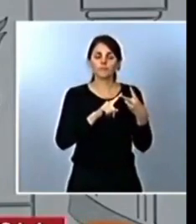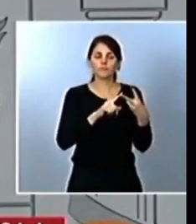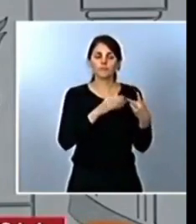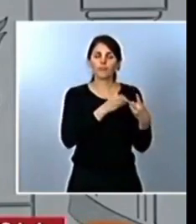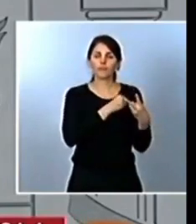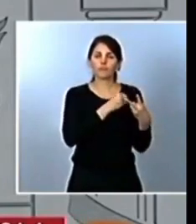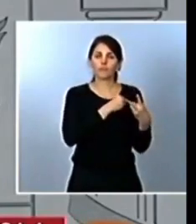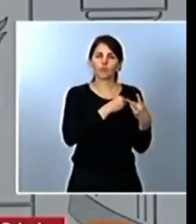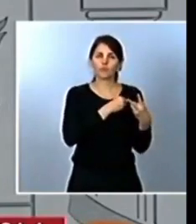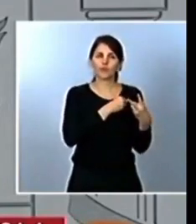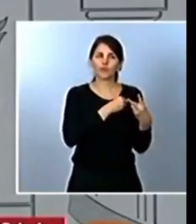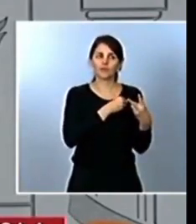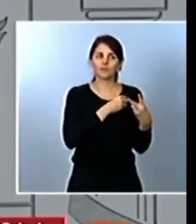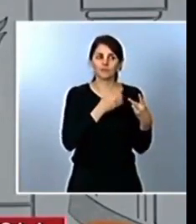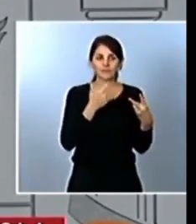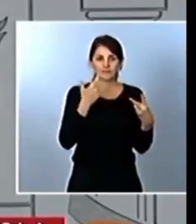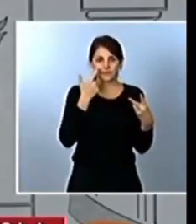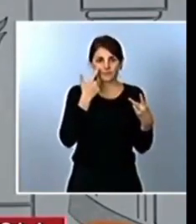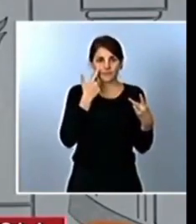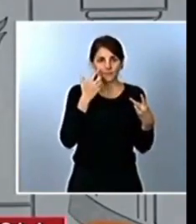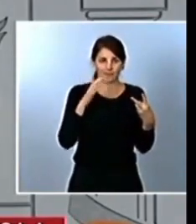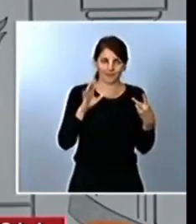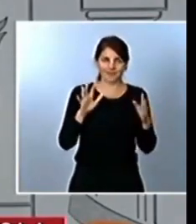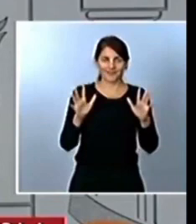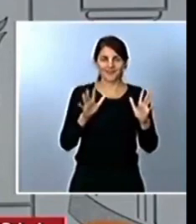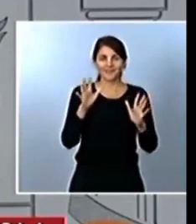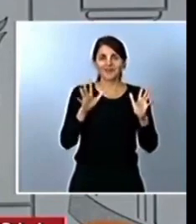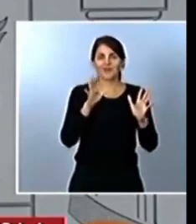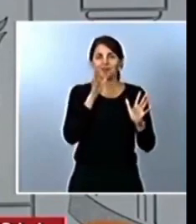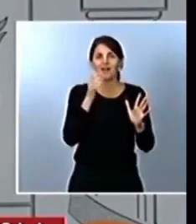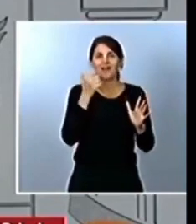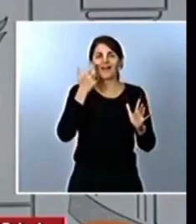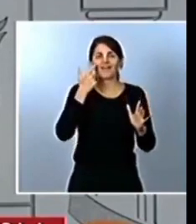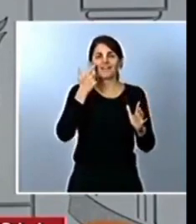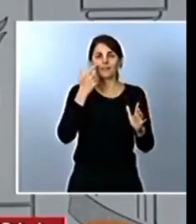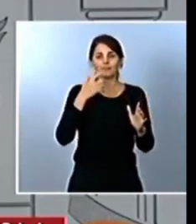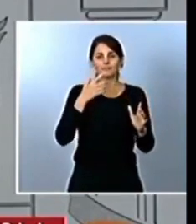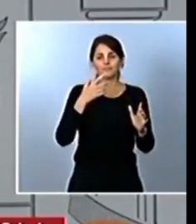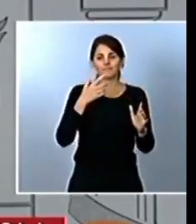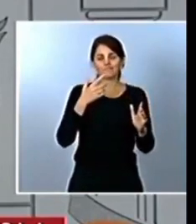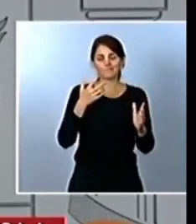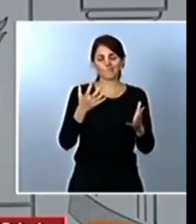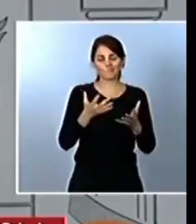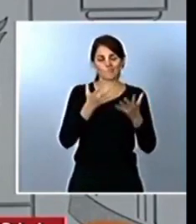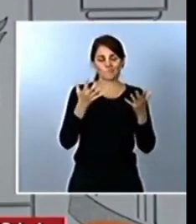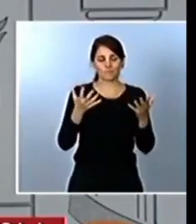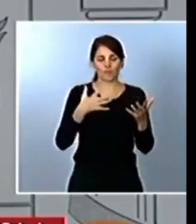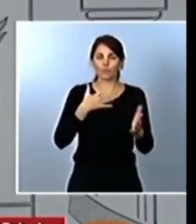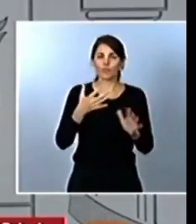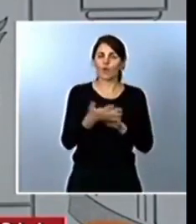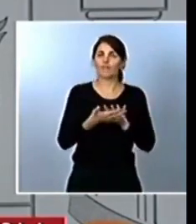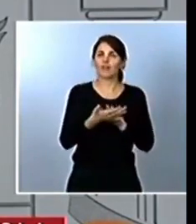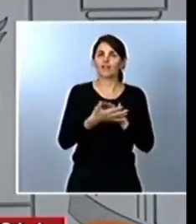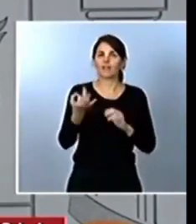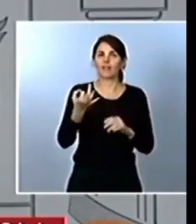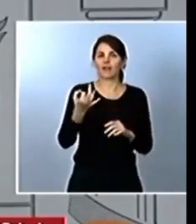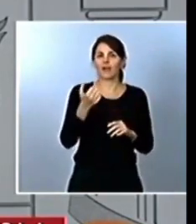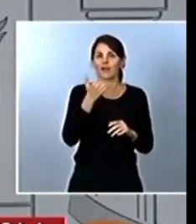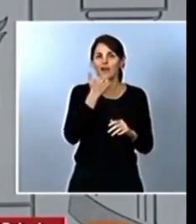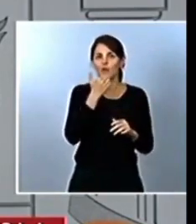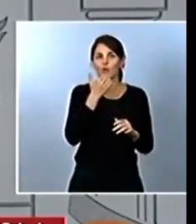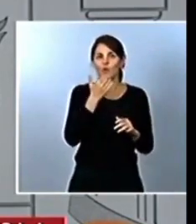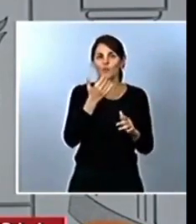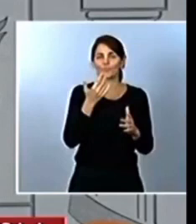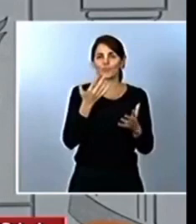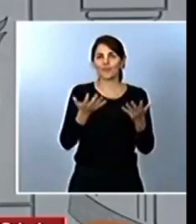yo creo que podemos ir acuñando todos una expresión, más contemporánea, ¿no? Que nada tiene que ver